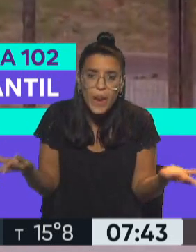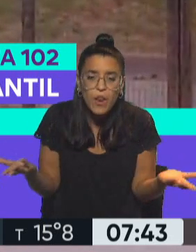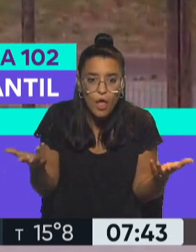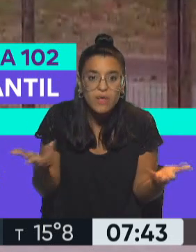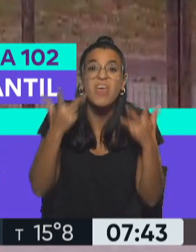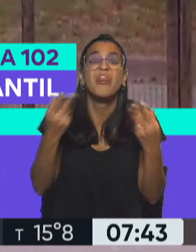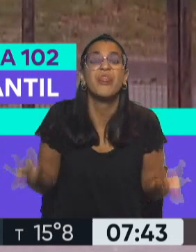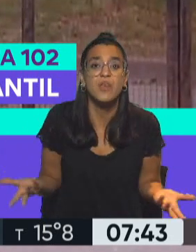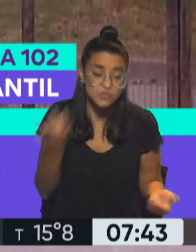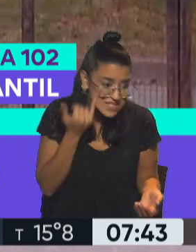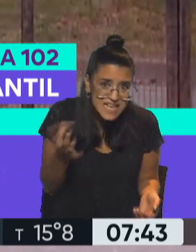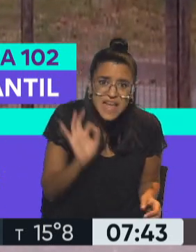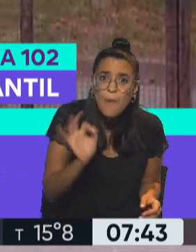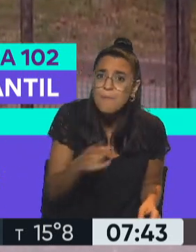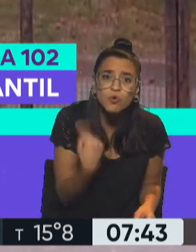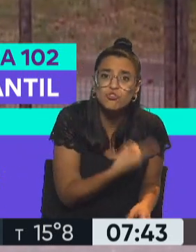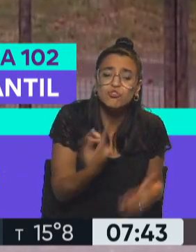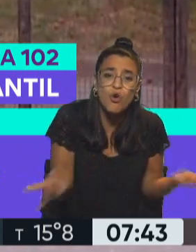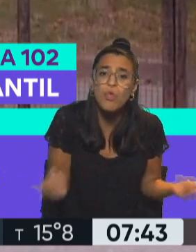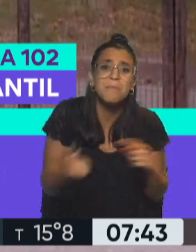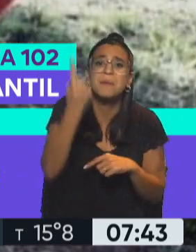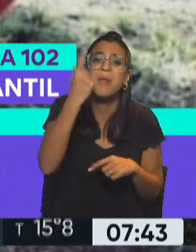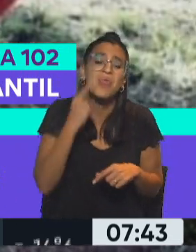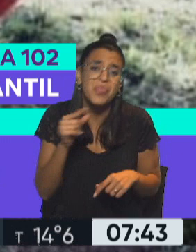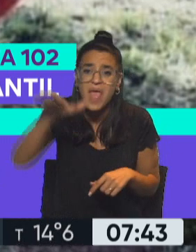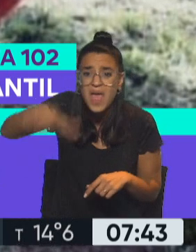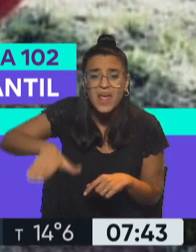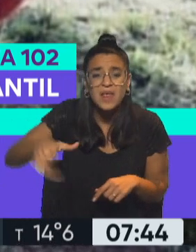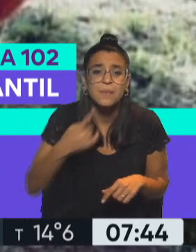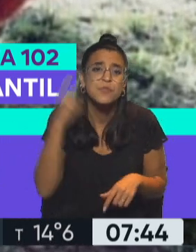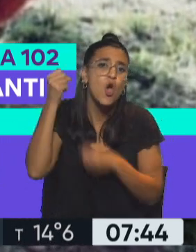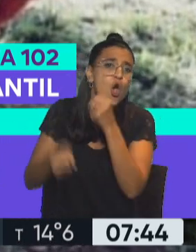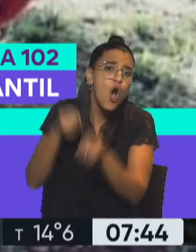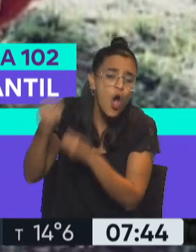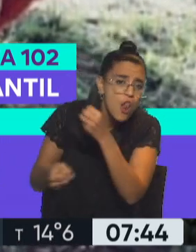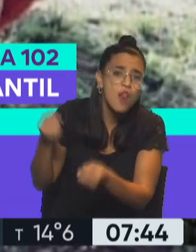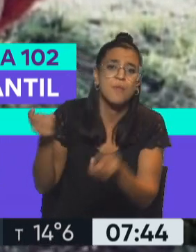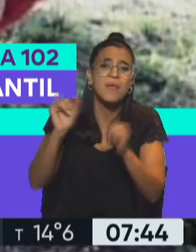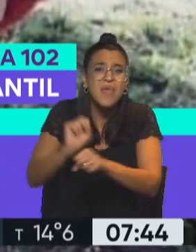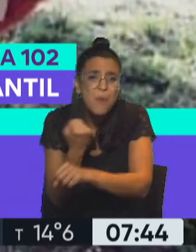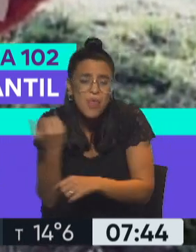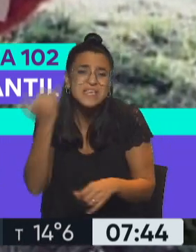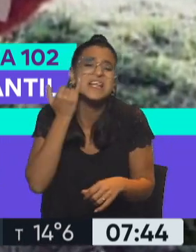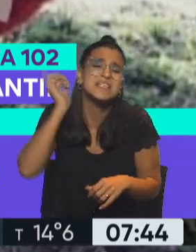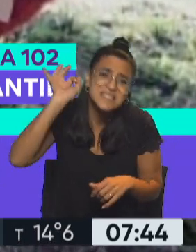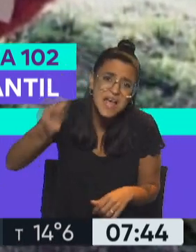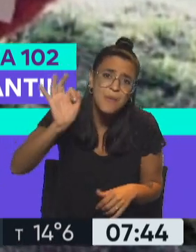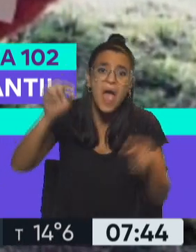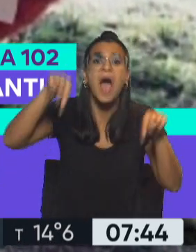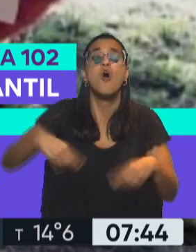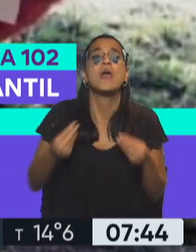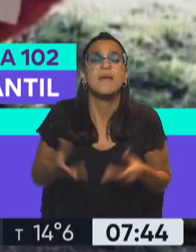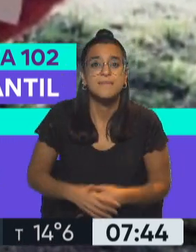¿qué salió a decir? Lo que ya sabíamos todos, o sea, desde el primer día que la criatura tenía múltiples golpes, que tenía quebraduras, ya lo sabíamos. ¿Y ahora